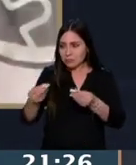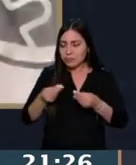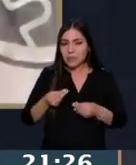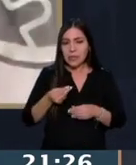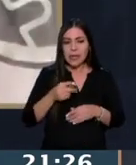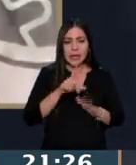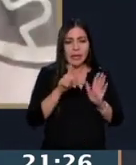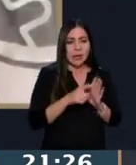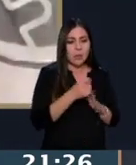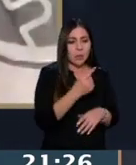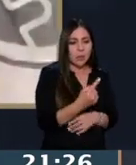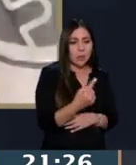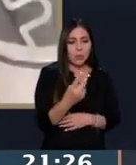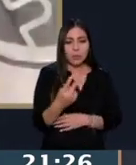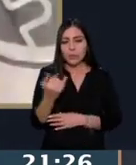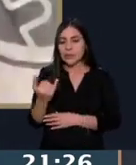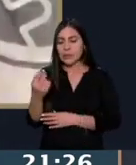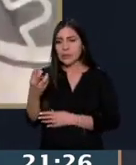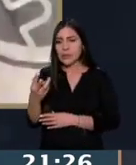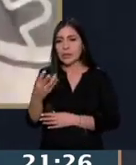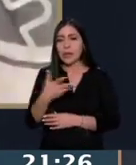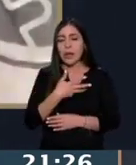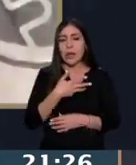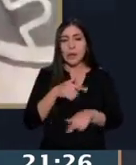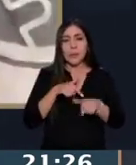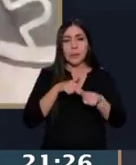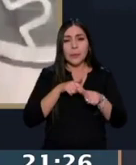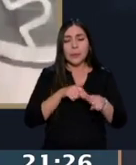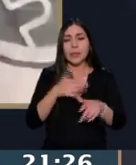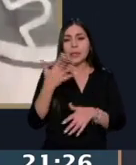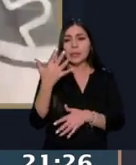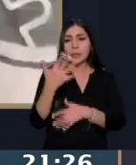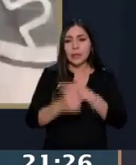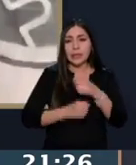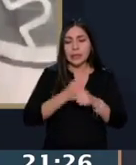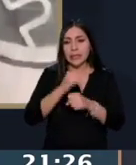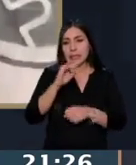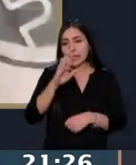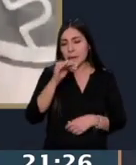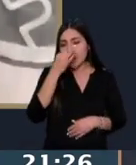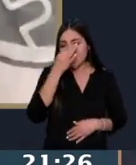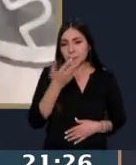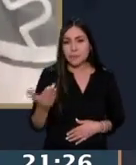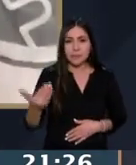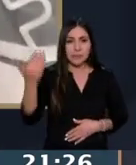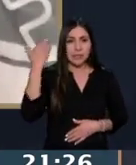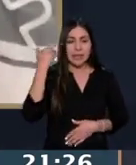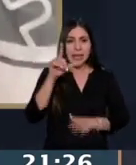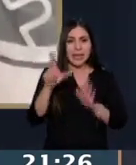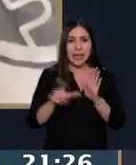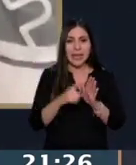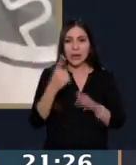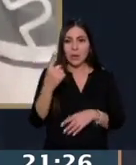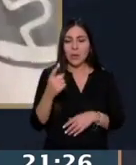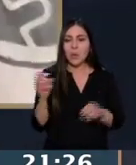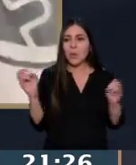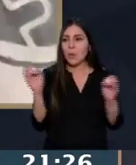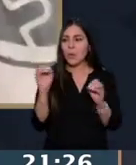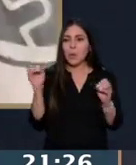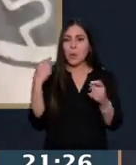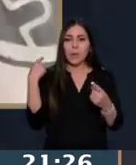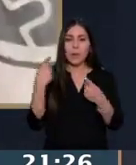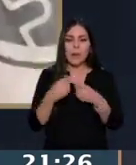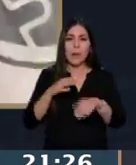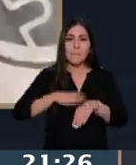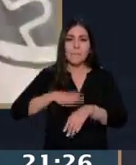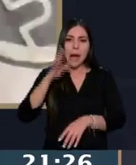cumplir 50 años de edad. En algunas de ellas, como en la línea 1, pues no había habido una inversión